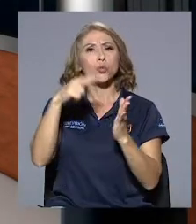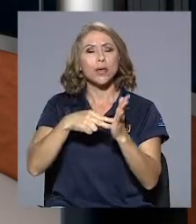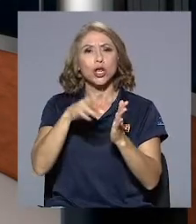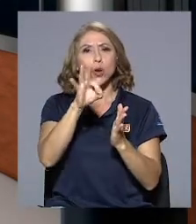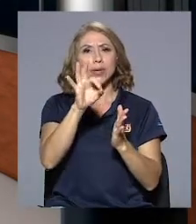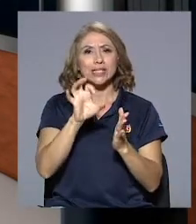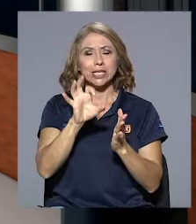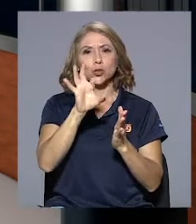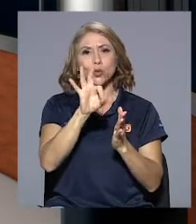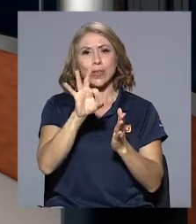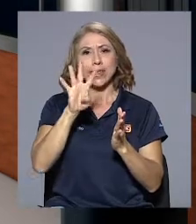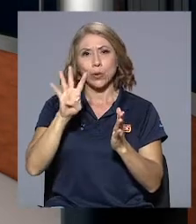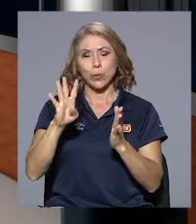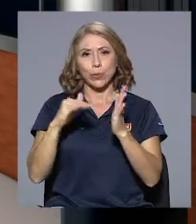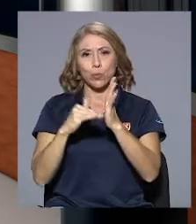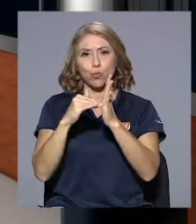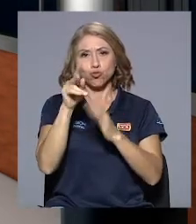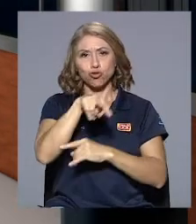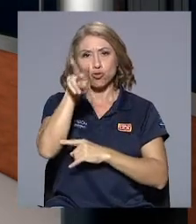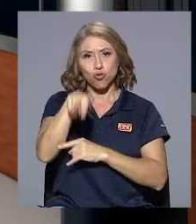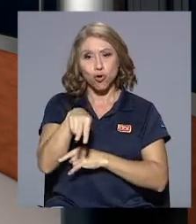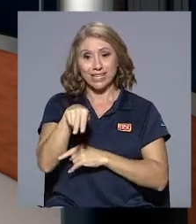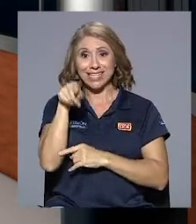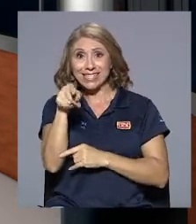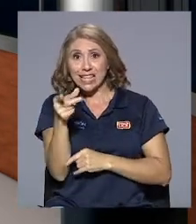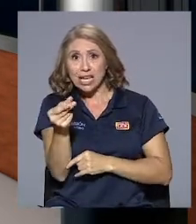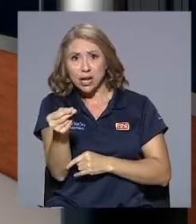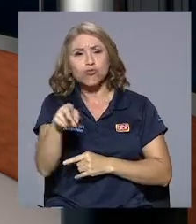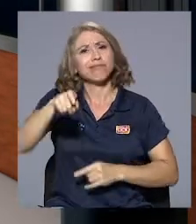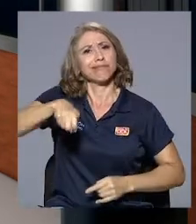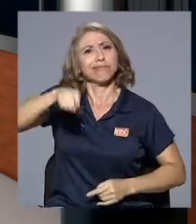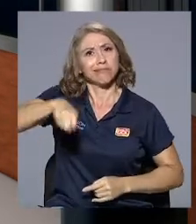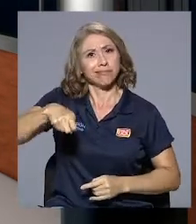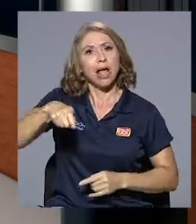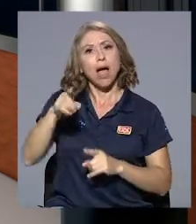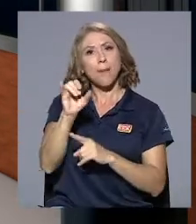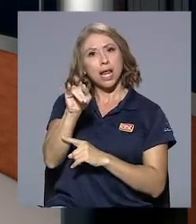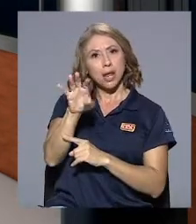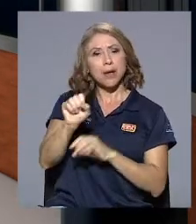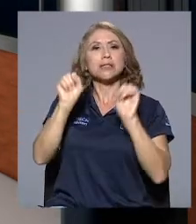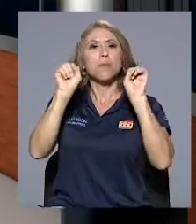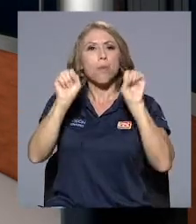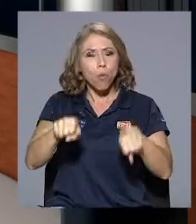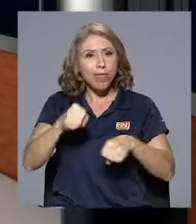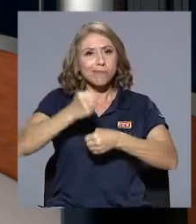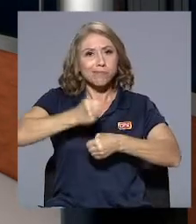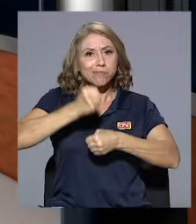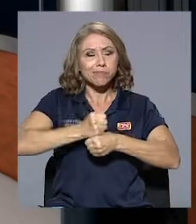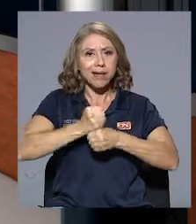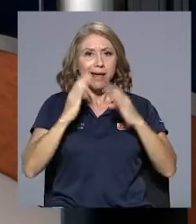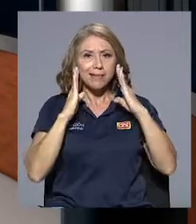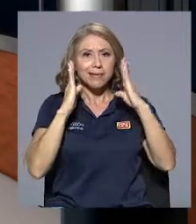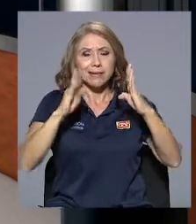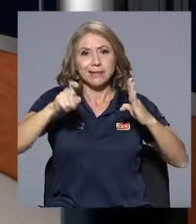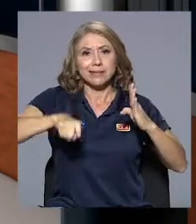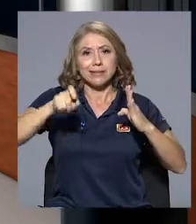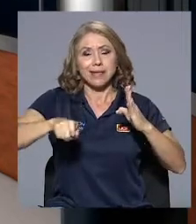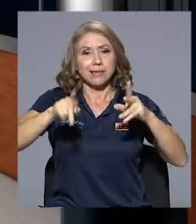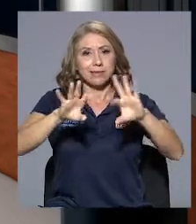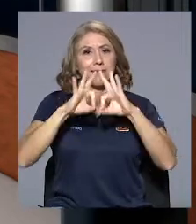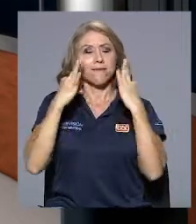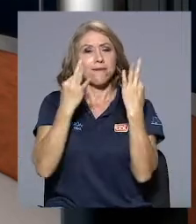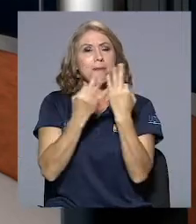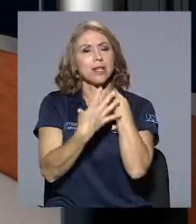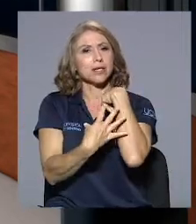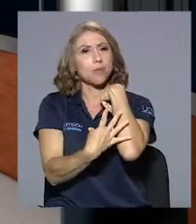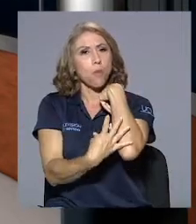2.994 millones de colones, dinero indispensable para que el IMAS pueda atender las necesidades de las familias más pobres